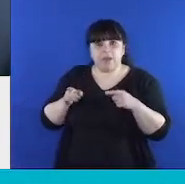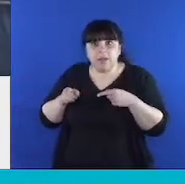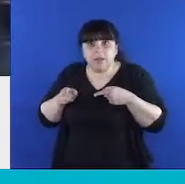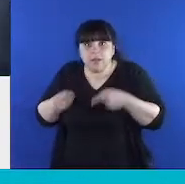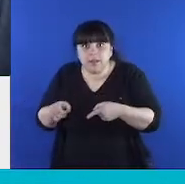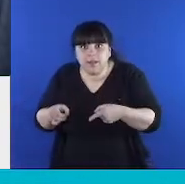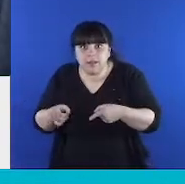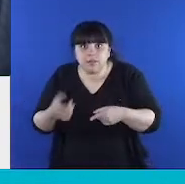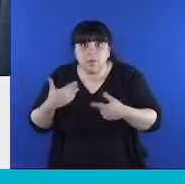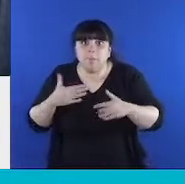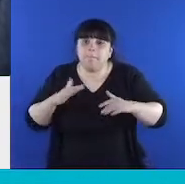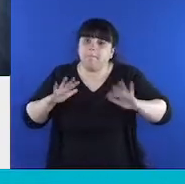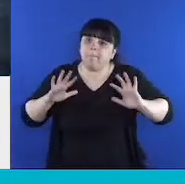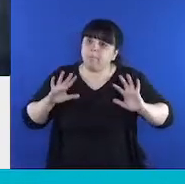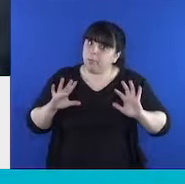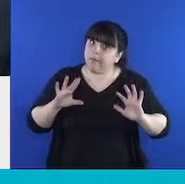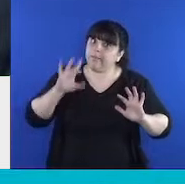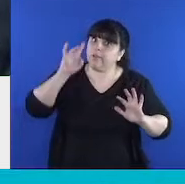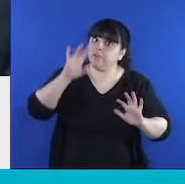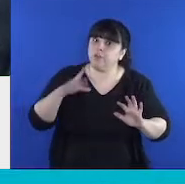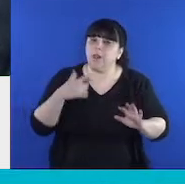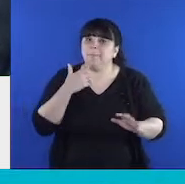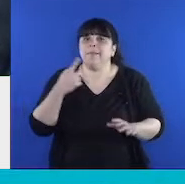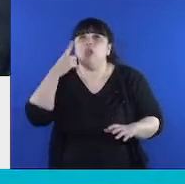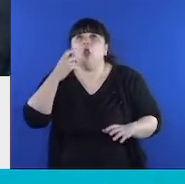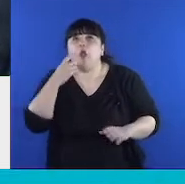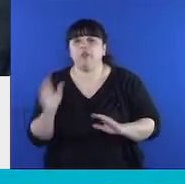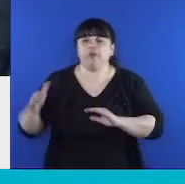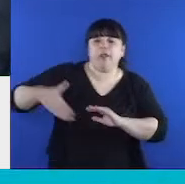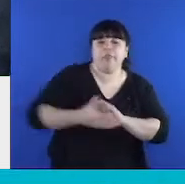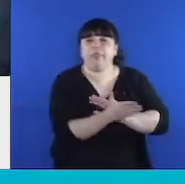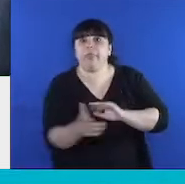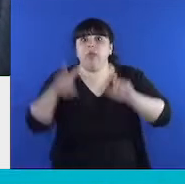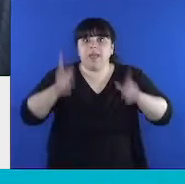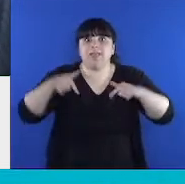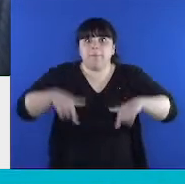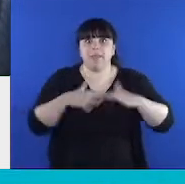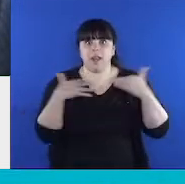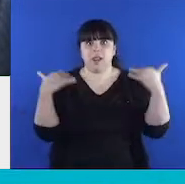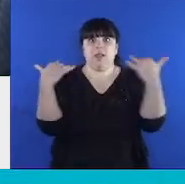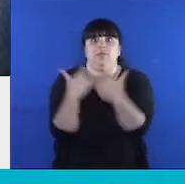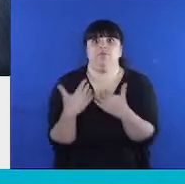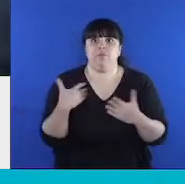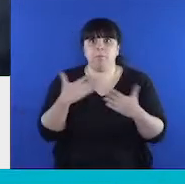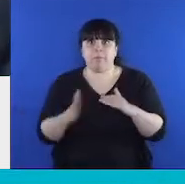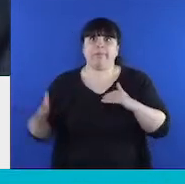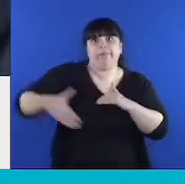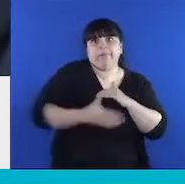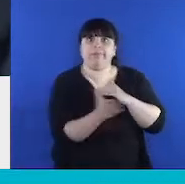a los organismos de control, sino a gambetear a esta legislatura en la posibilidad de obtener